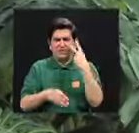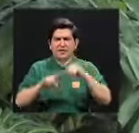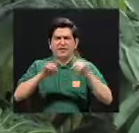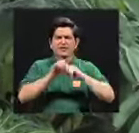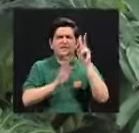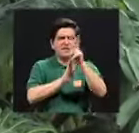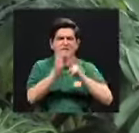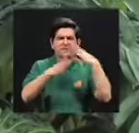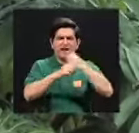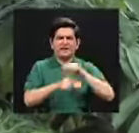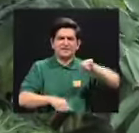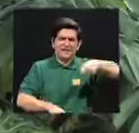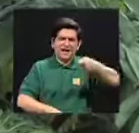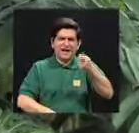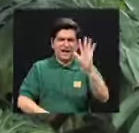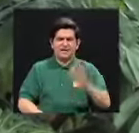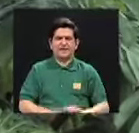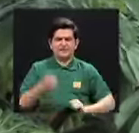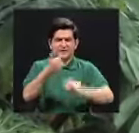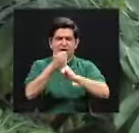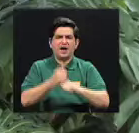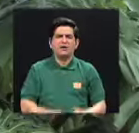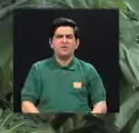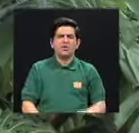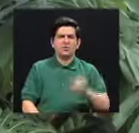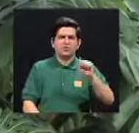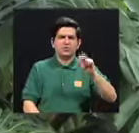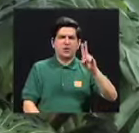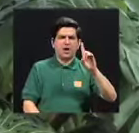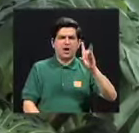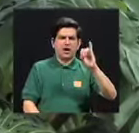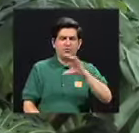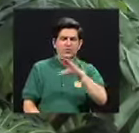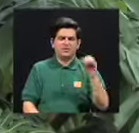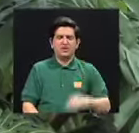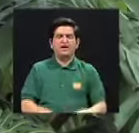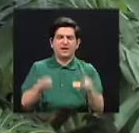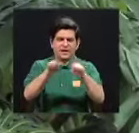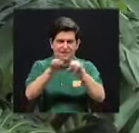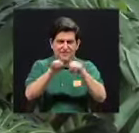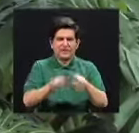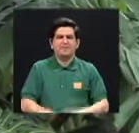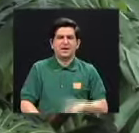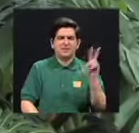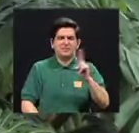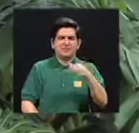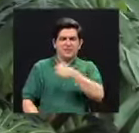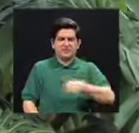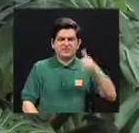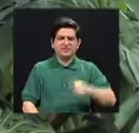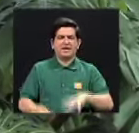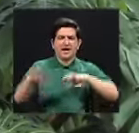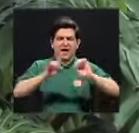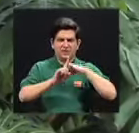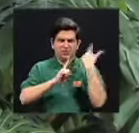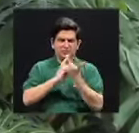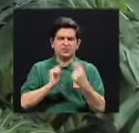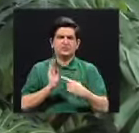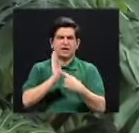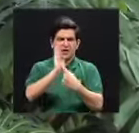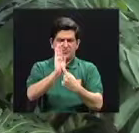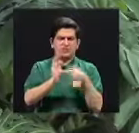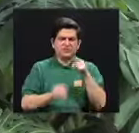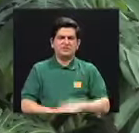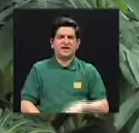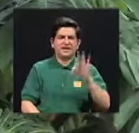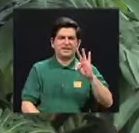vamos a ver varios videos que elaboró el Canal 15 con el apoyo del Audi y también de la Vicerrectoría de Acción Social. Iniciemos con este video que nos muestra